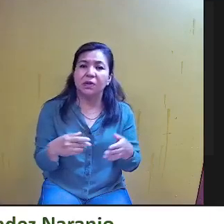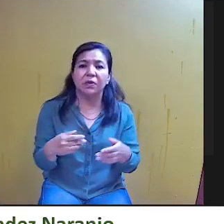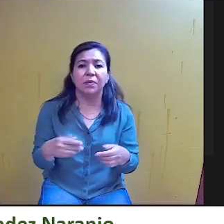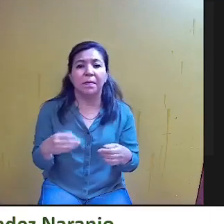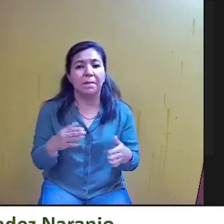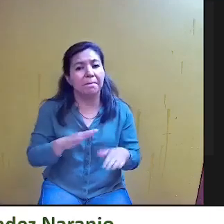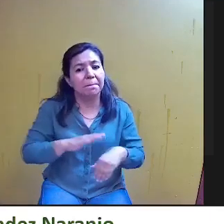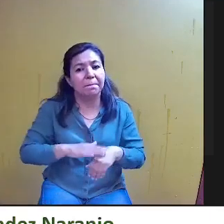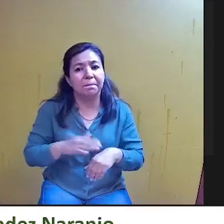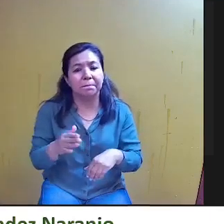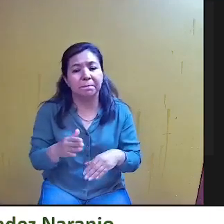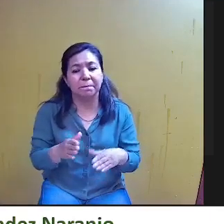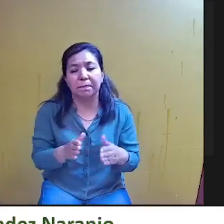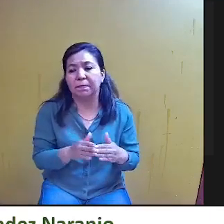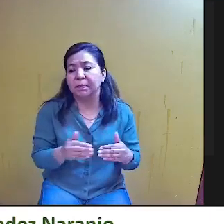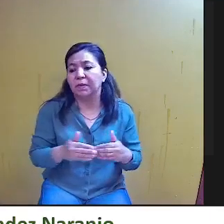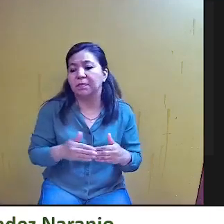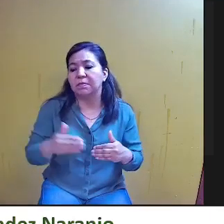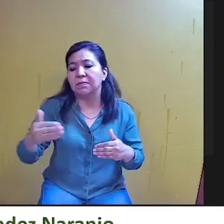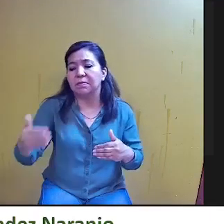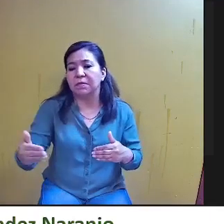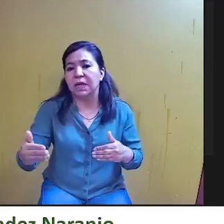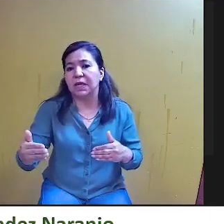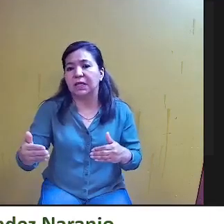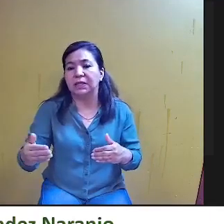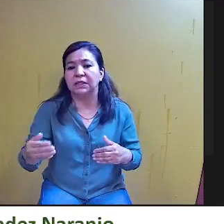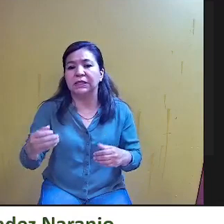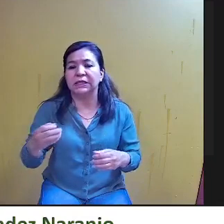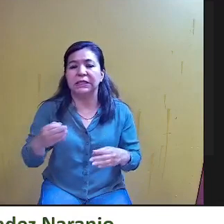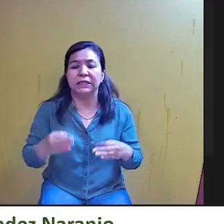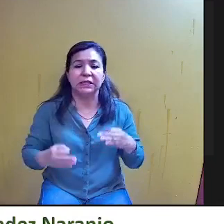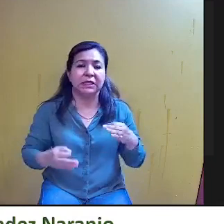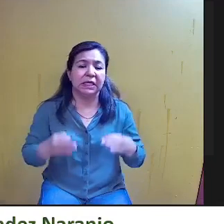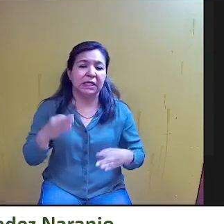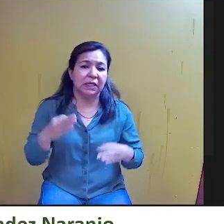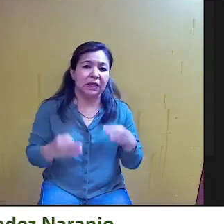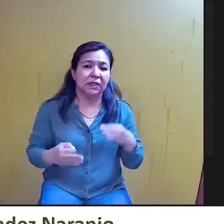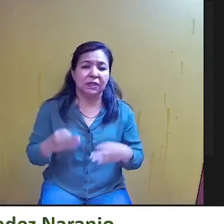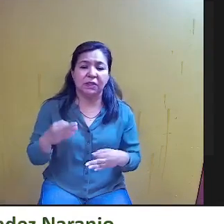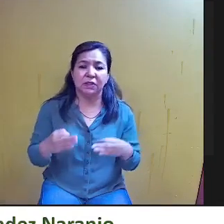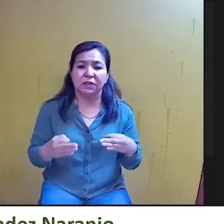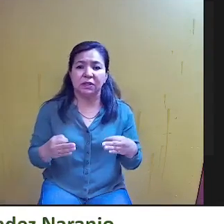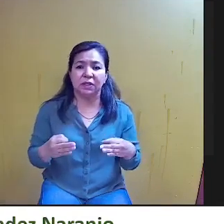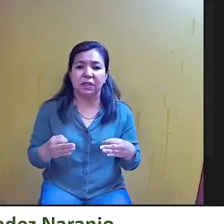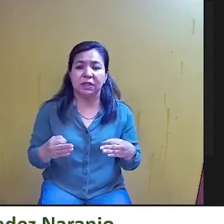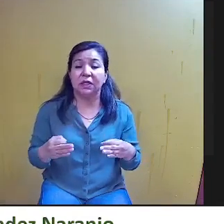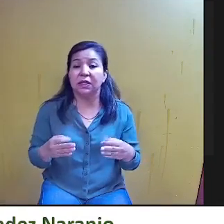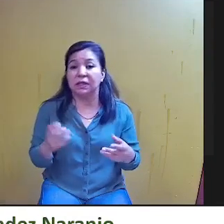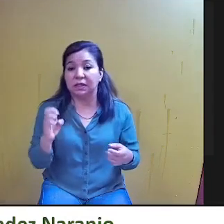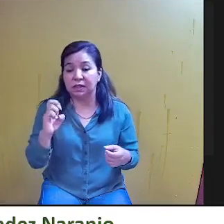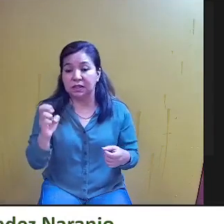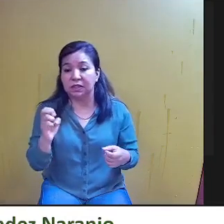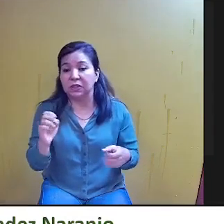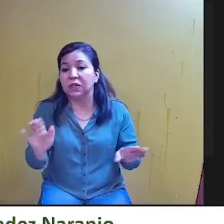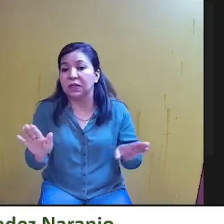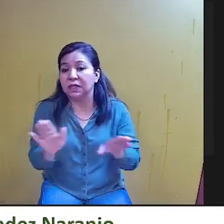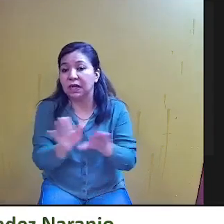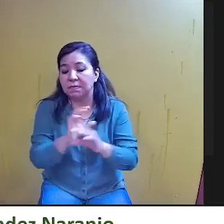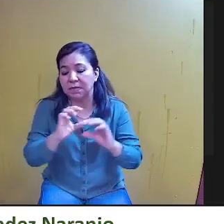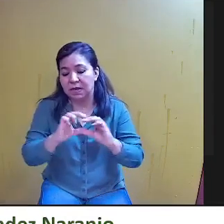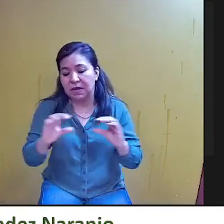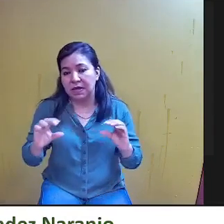de las consecuencias jurídicas que se derivaban de la presentación fuera de plazo de las modificaciones a los documentos